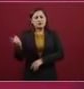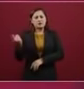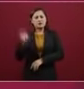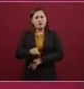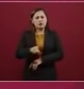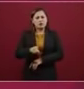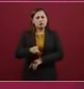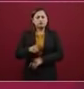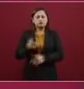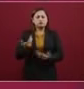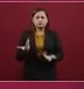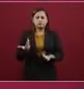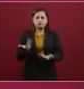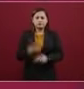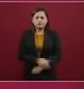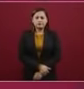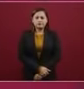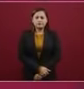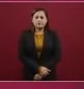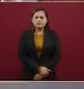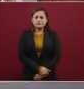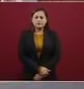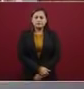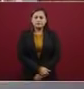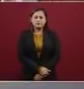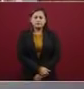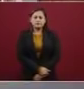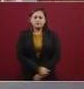entonces, y que esto